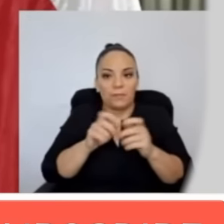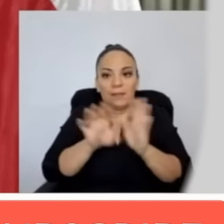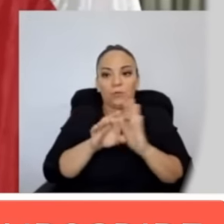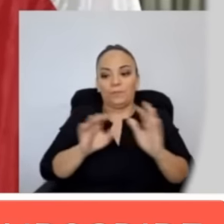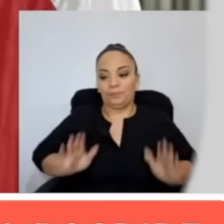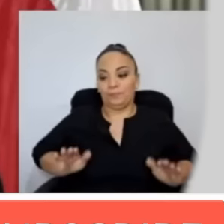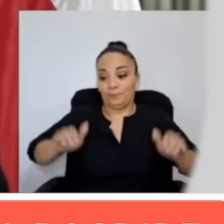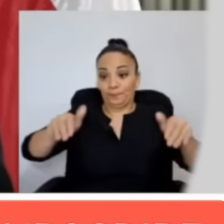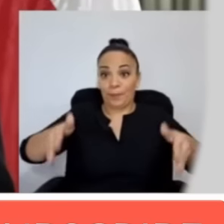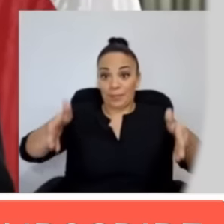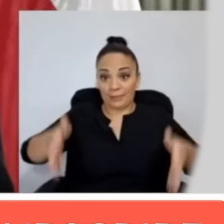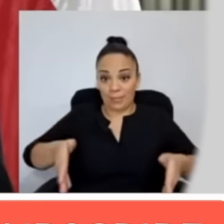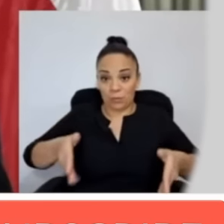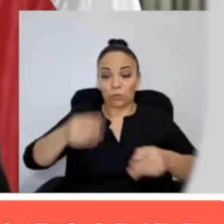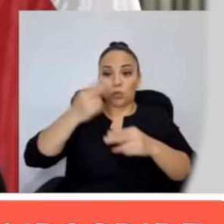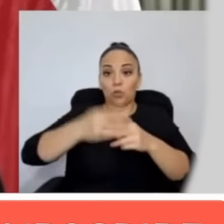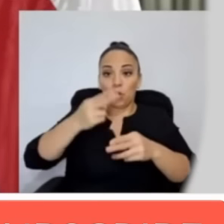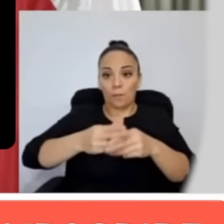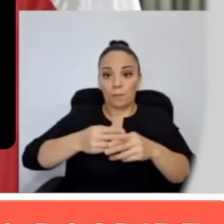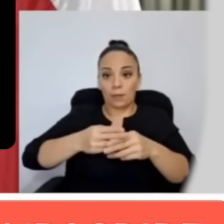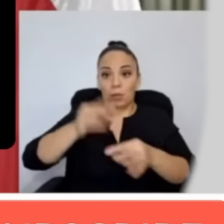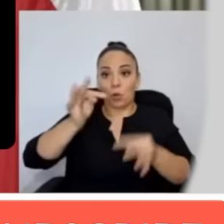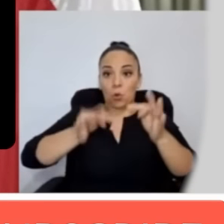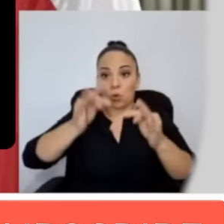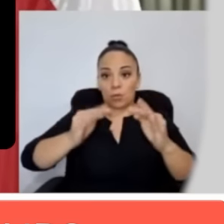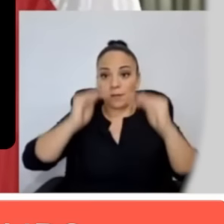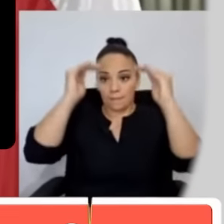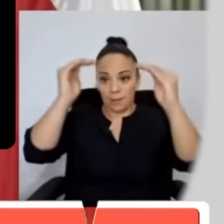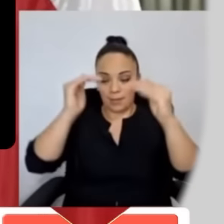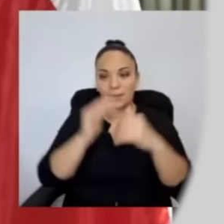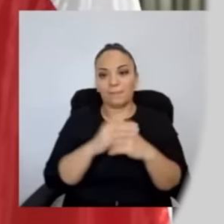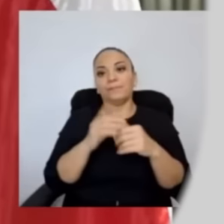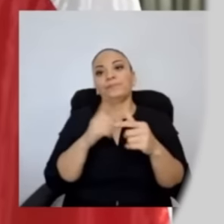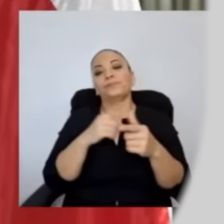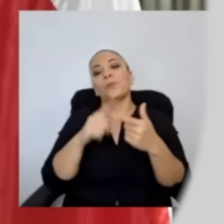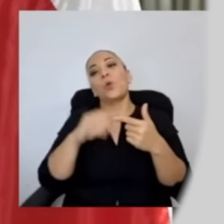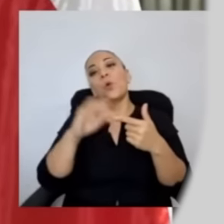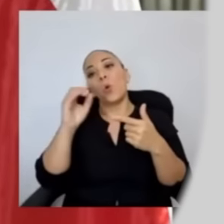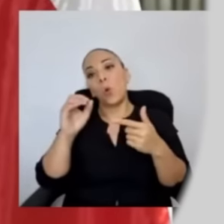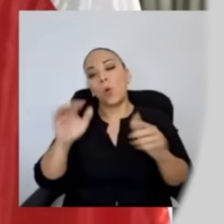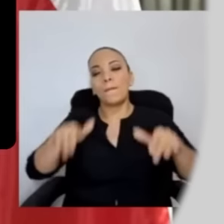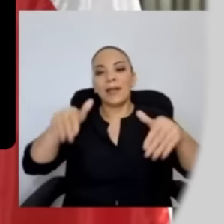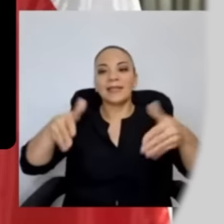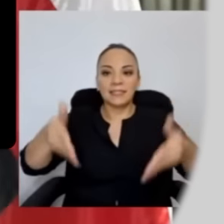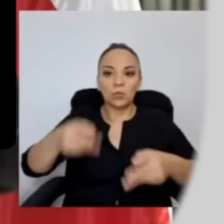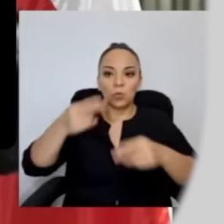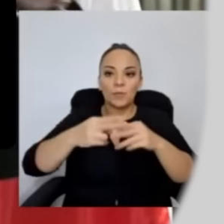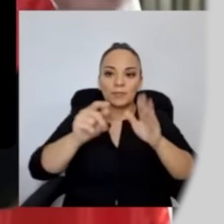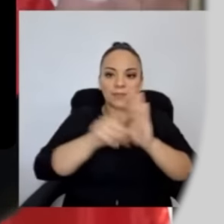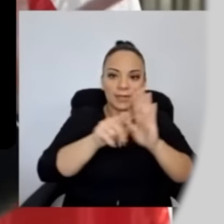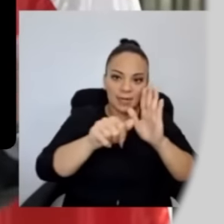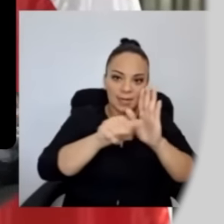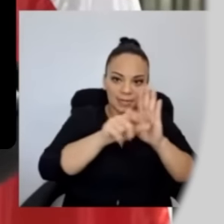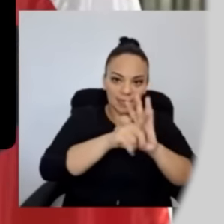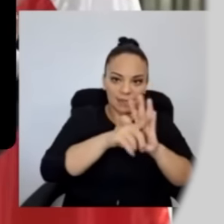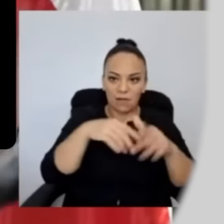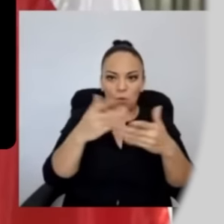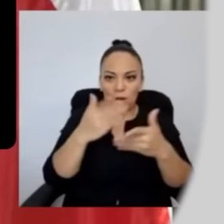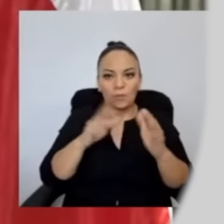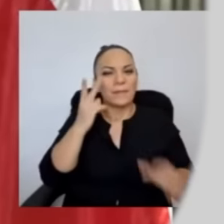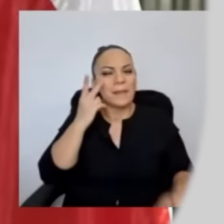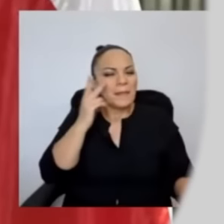Plena, o los proponga, o que a los magistrados los nombre el Congreso, o que a todos… Vea